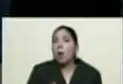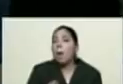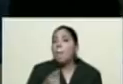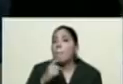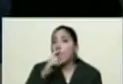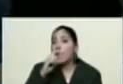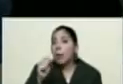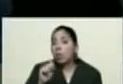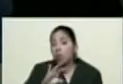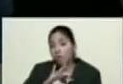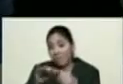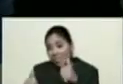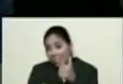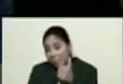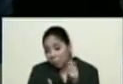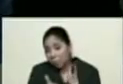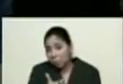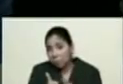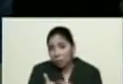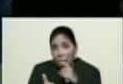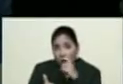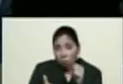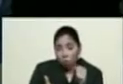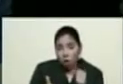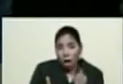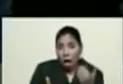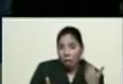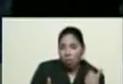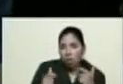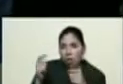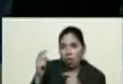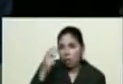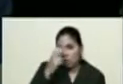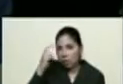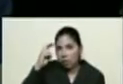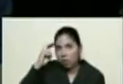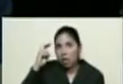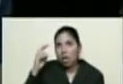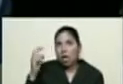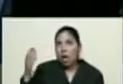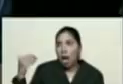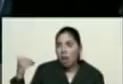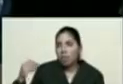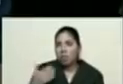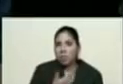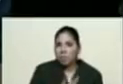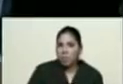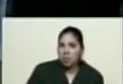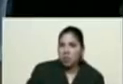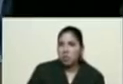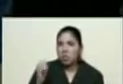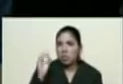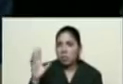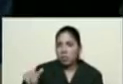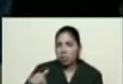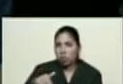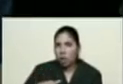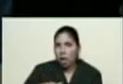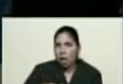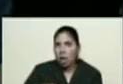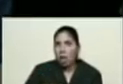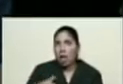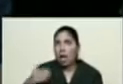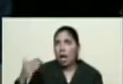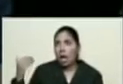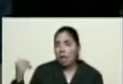su vicepresidente, ante su canciller, antes el presidente de la Asamblea Nacional, antes el